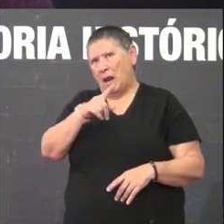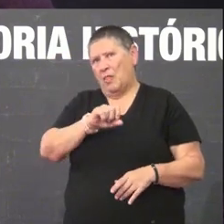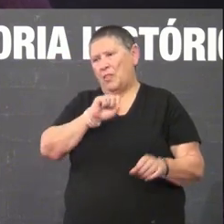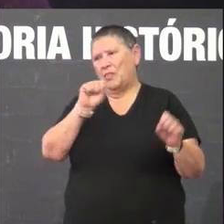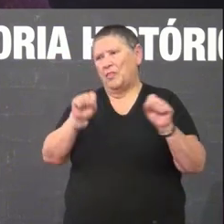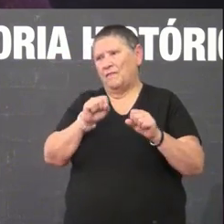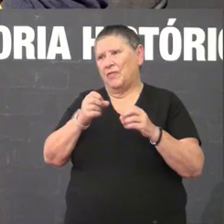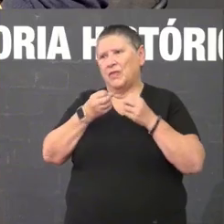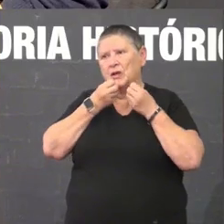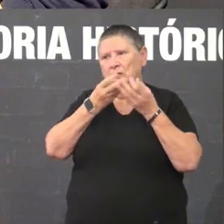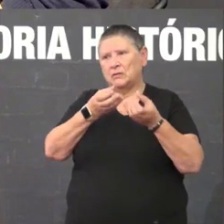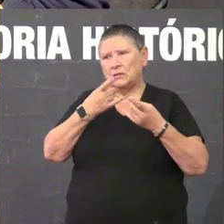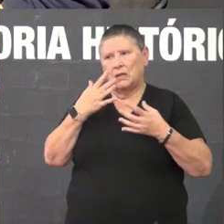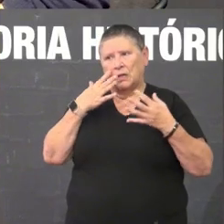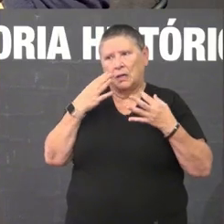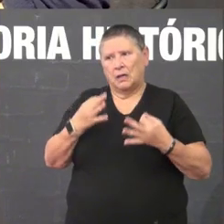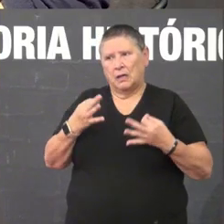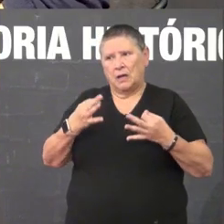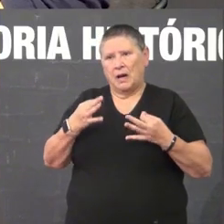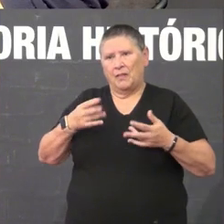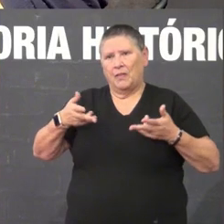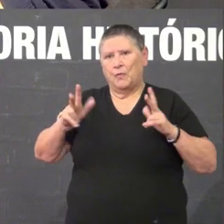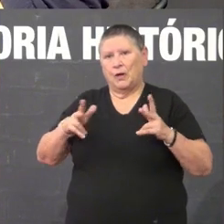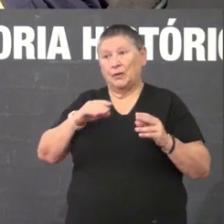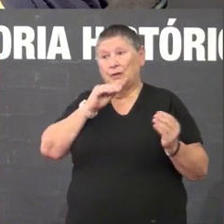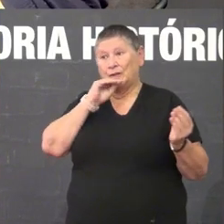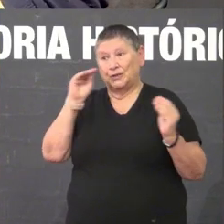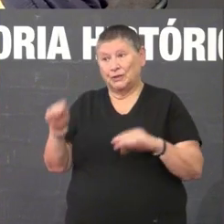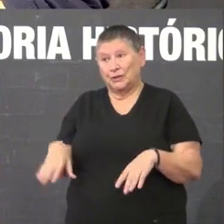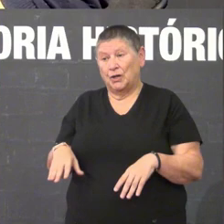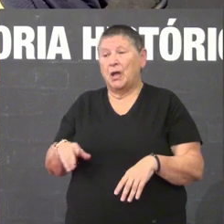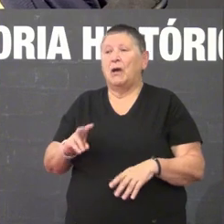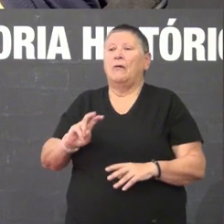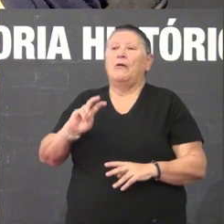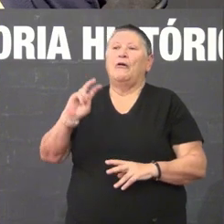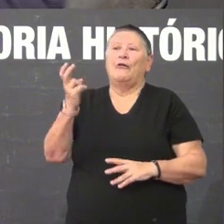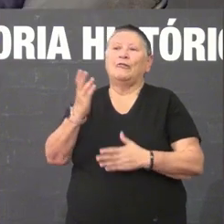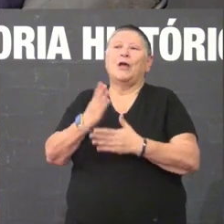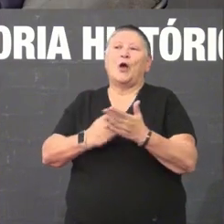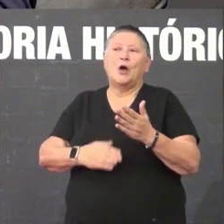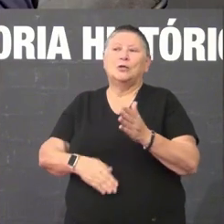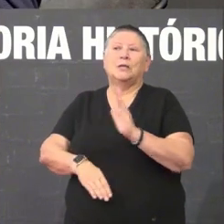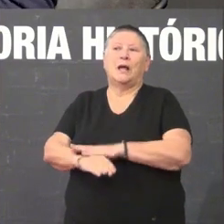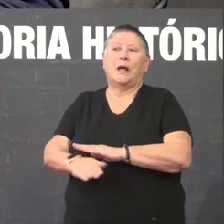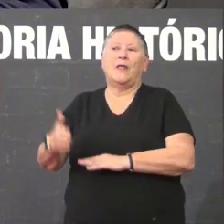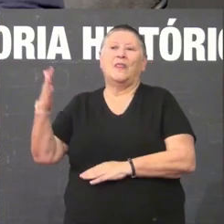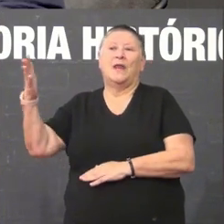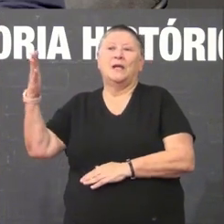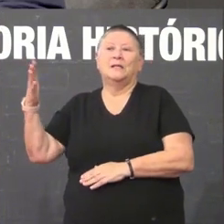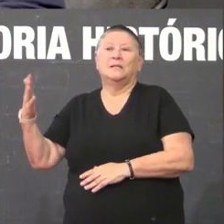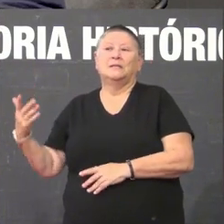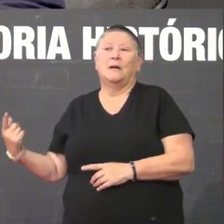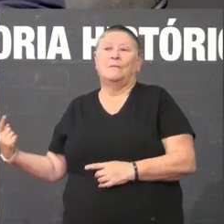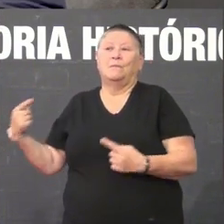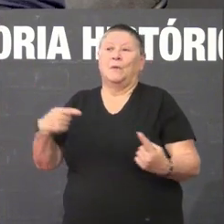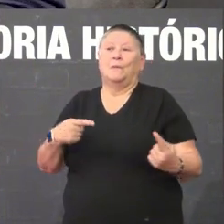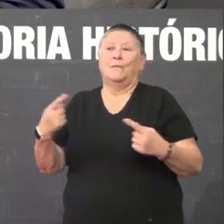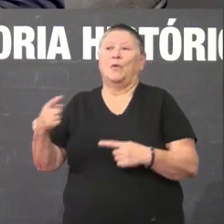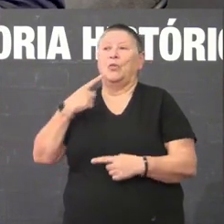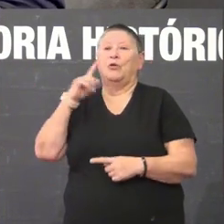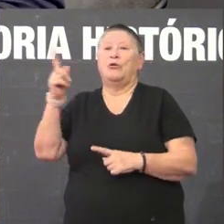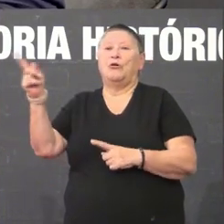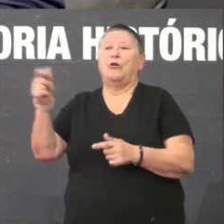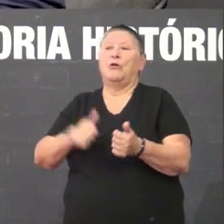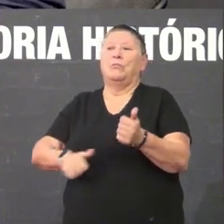hacer un relato democrático sobre la historia otra cosa es bueno pues que la derecha y su discurso también es eficaz no y cuando ellos dicen que son unos